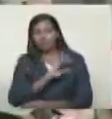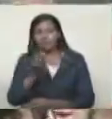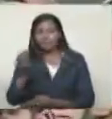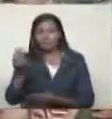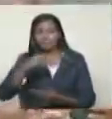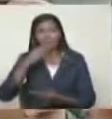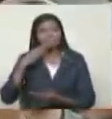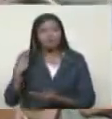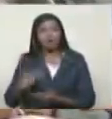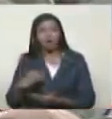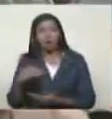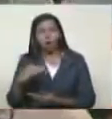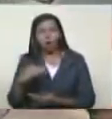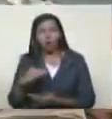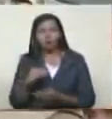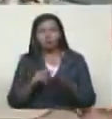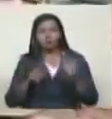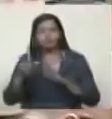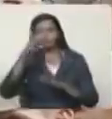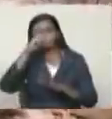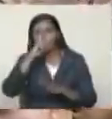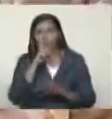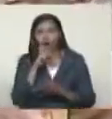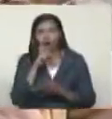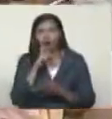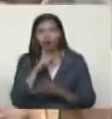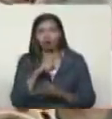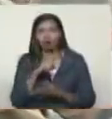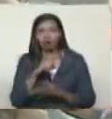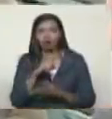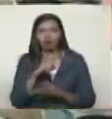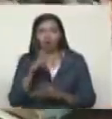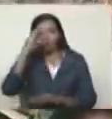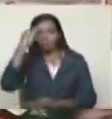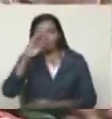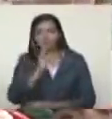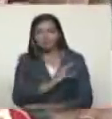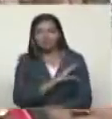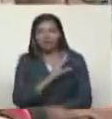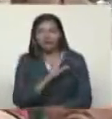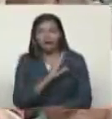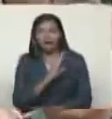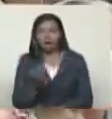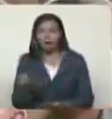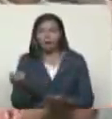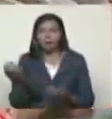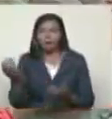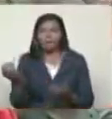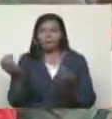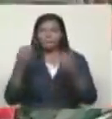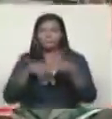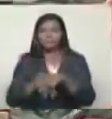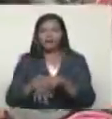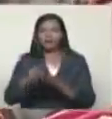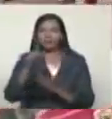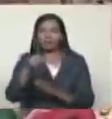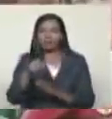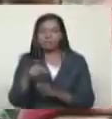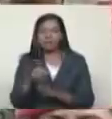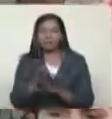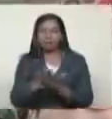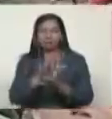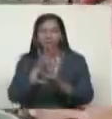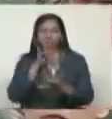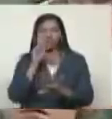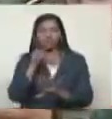jóvenes, 18 años, los milicianos y milicianas se incorporen a filas de la